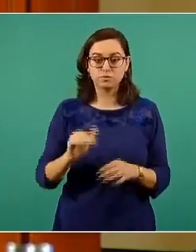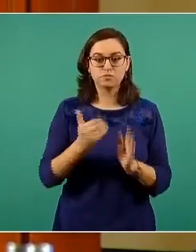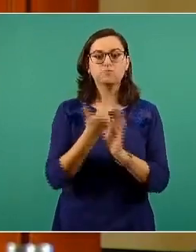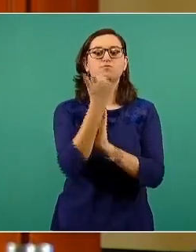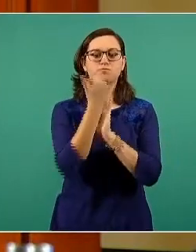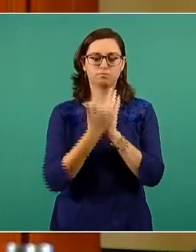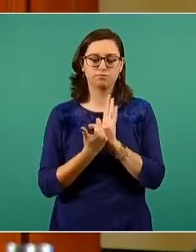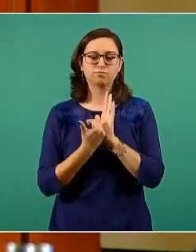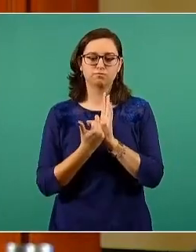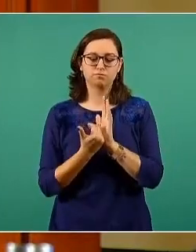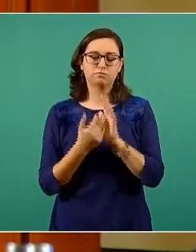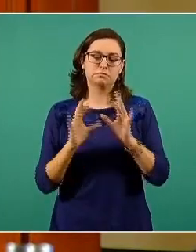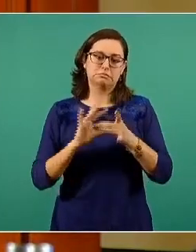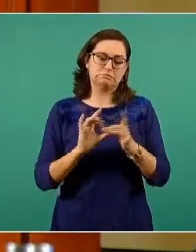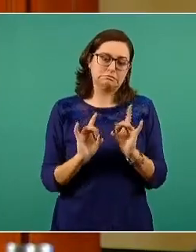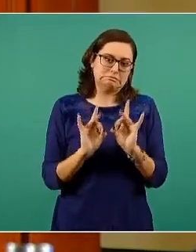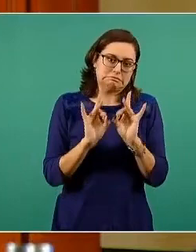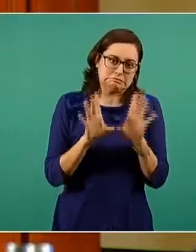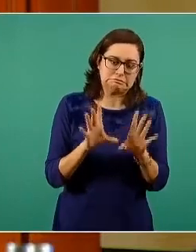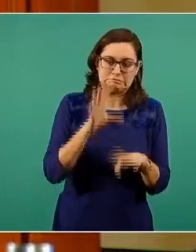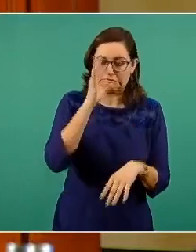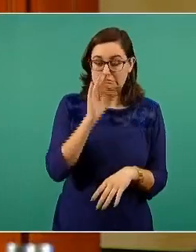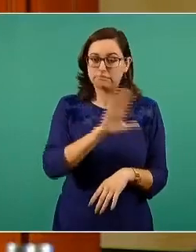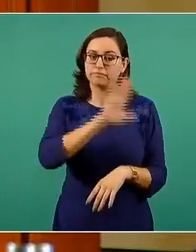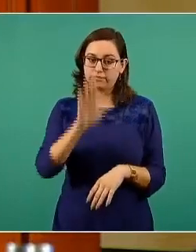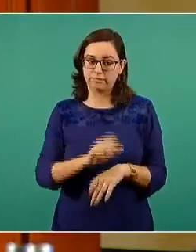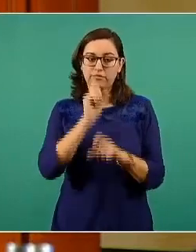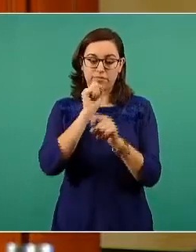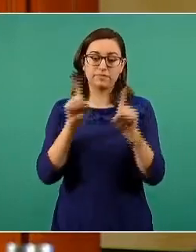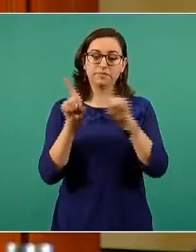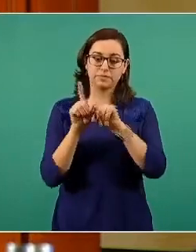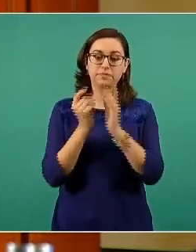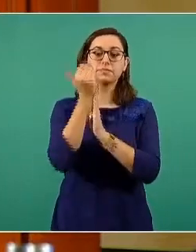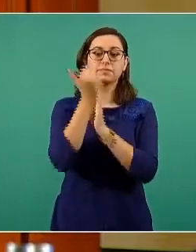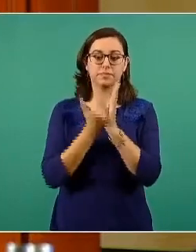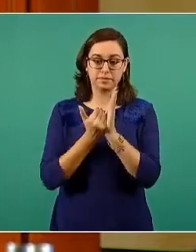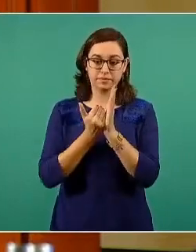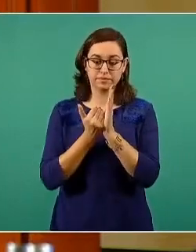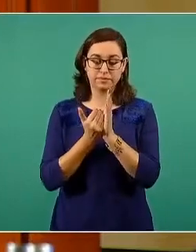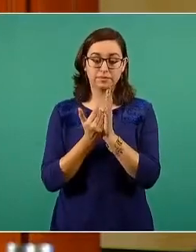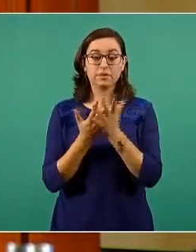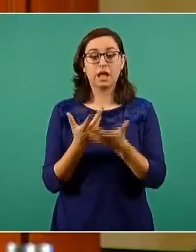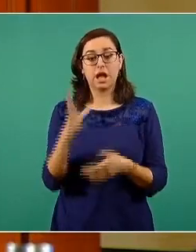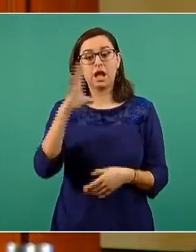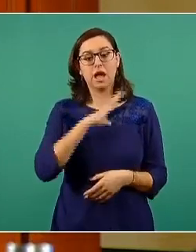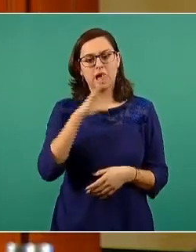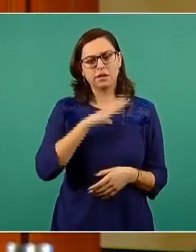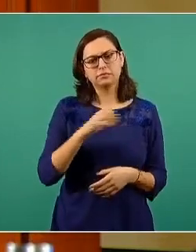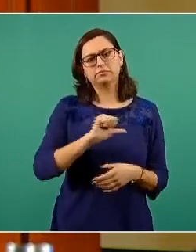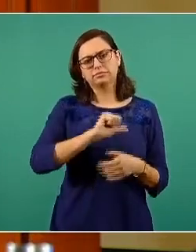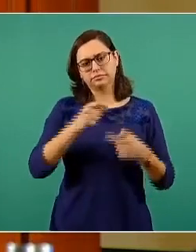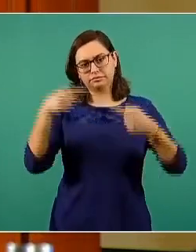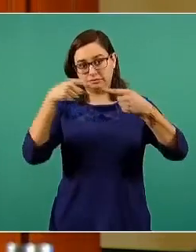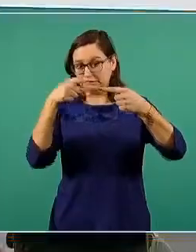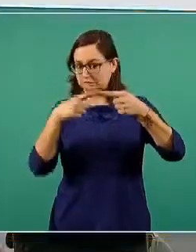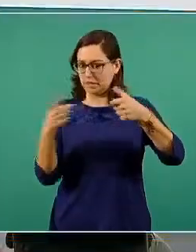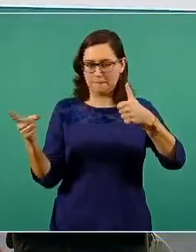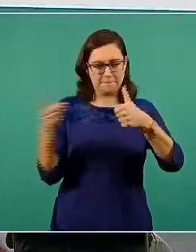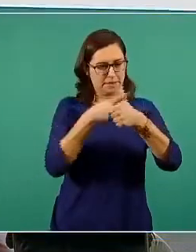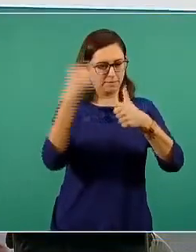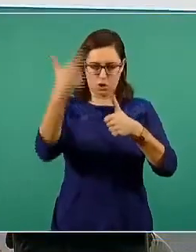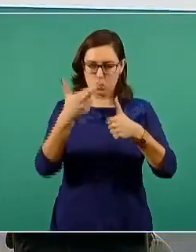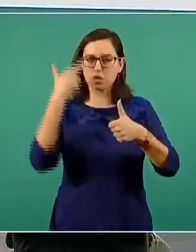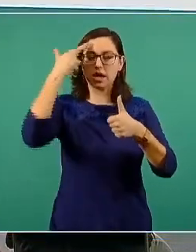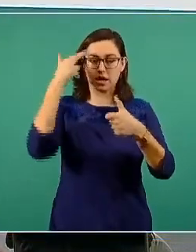en general los desenlaces adversos de la COVID-19. También tenemos ejes secundarios de priorización, esto quiere decir